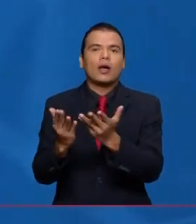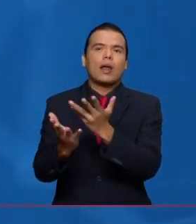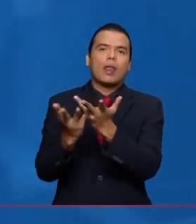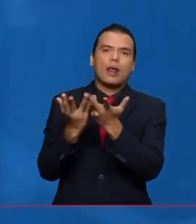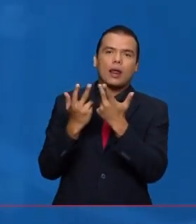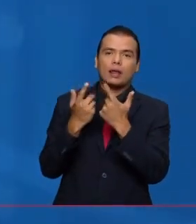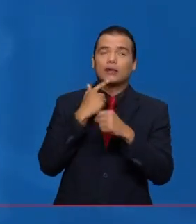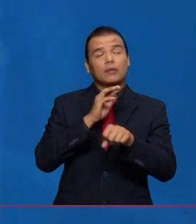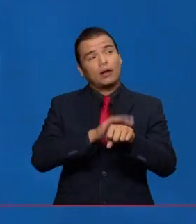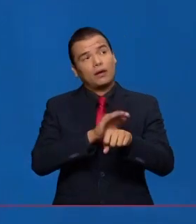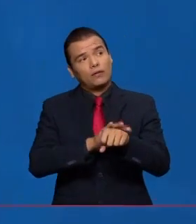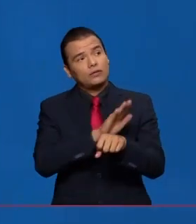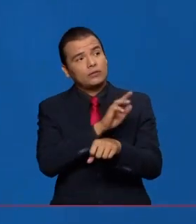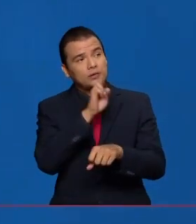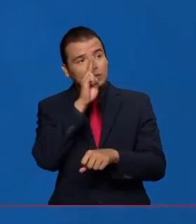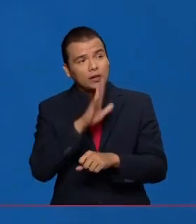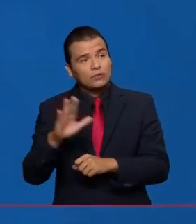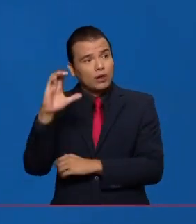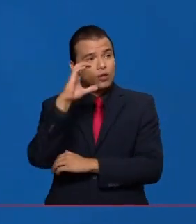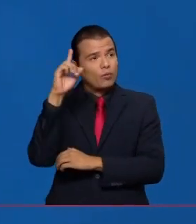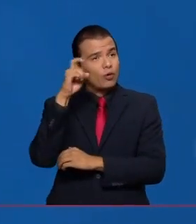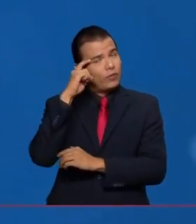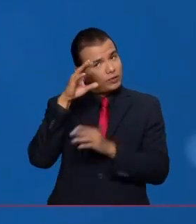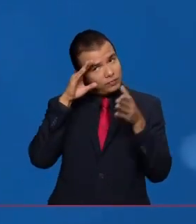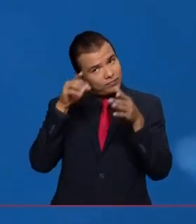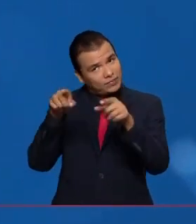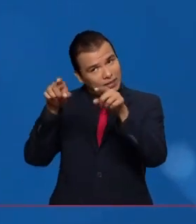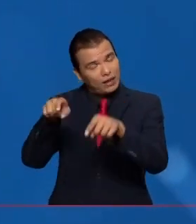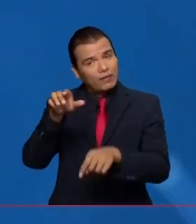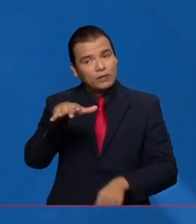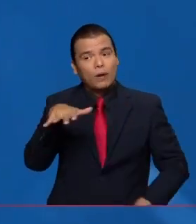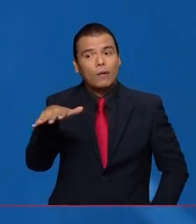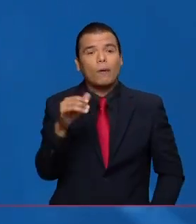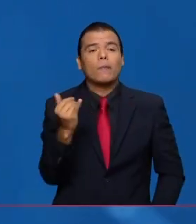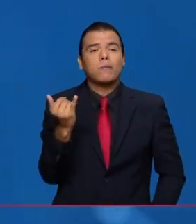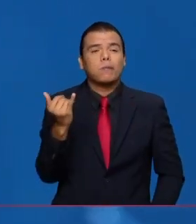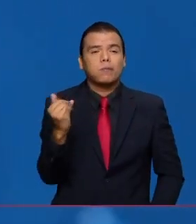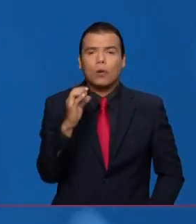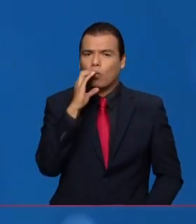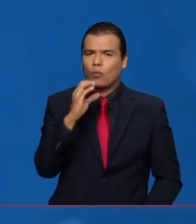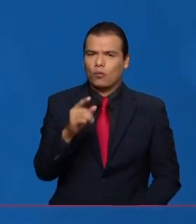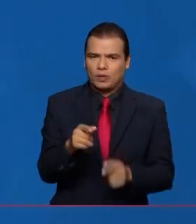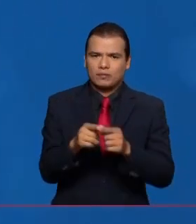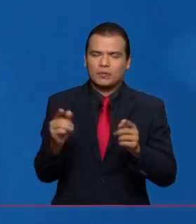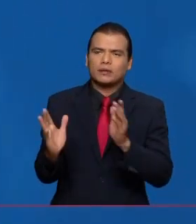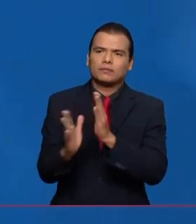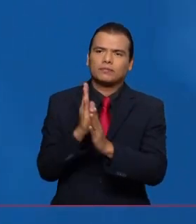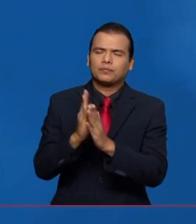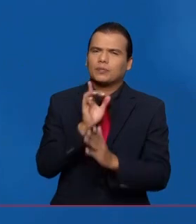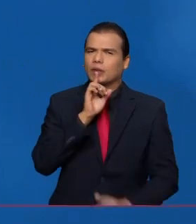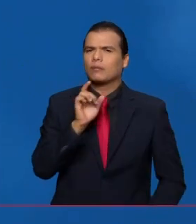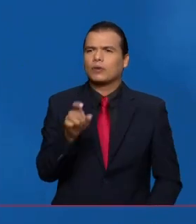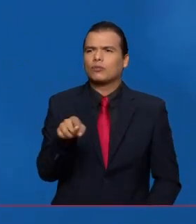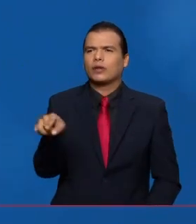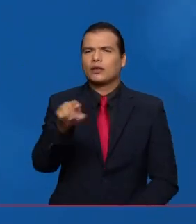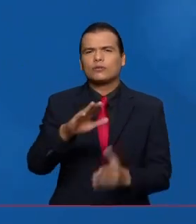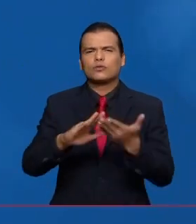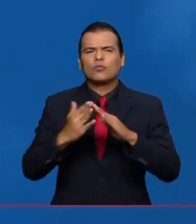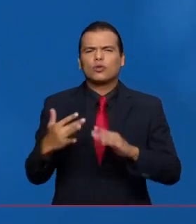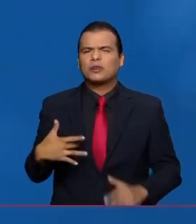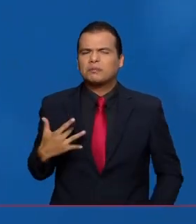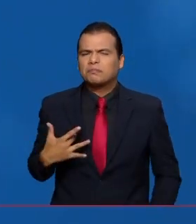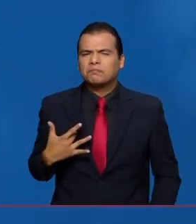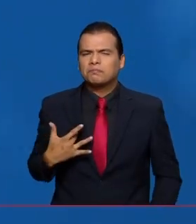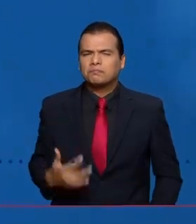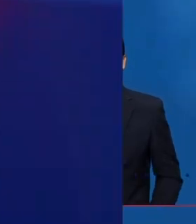gobierno nacional prestar atención al orden público en esta zona. Juan Pablo Velasco, buenas tardes. ¿Cómo se sienten los habitantes?